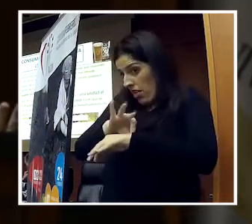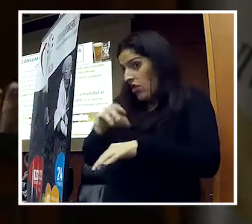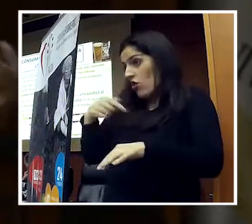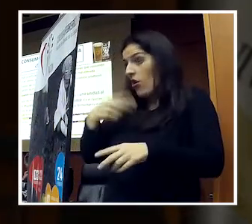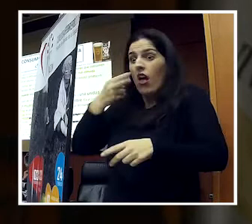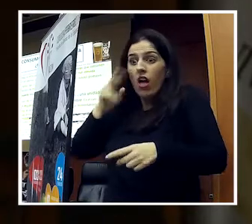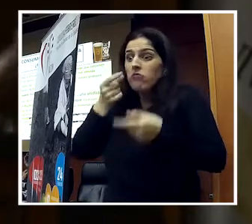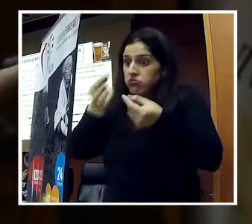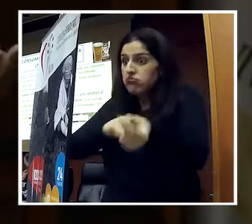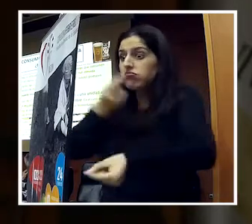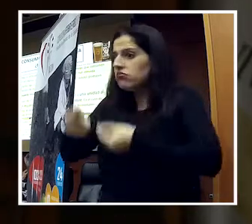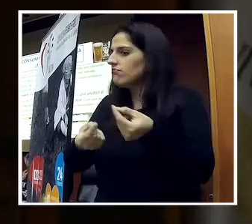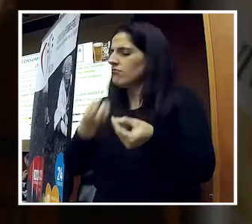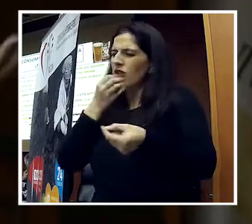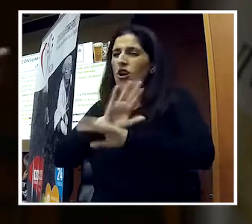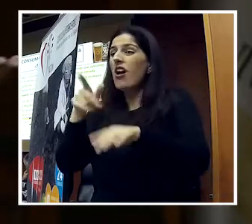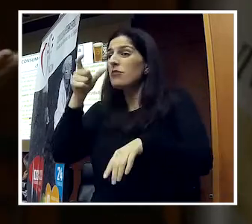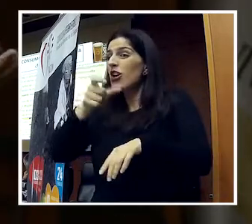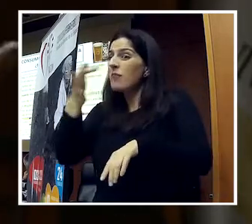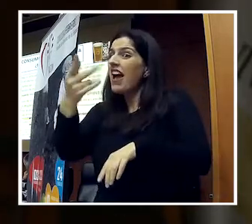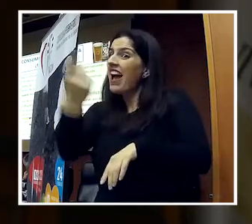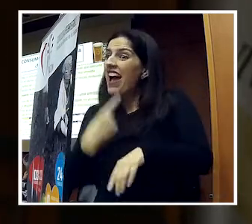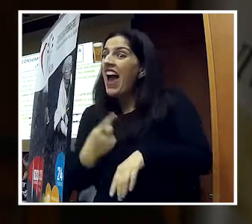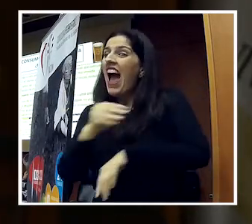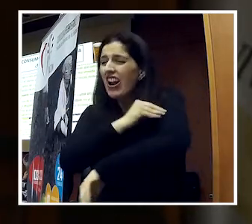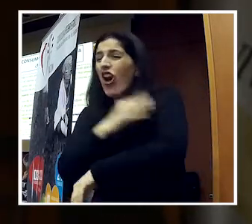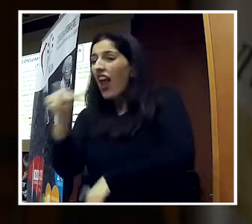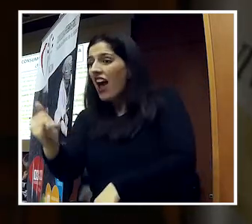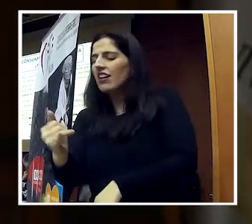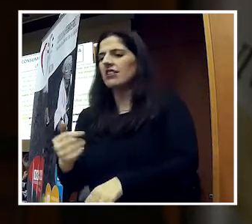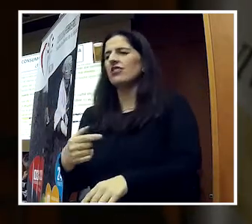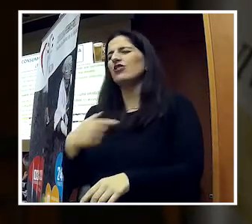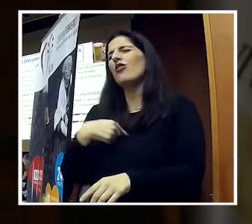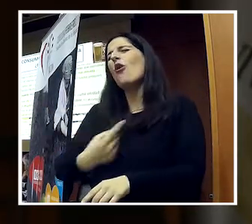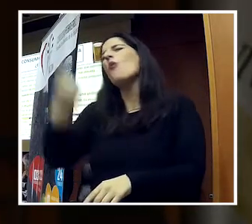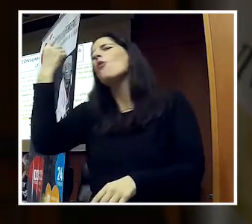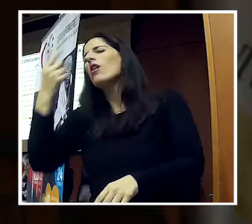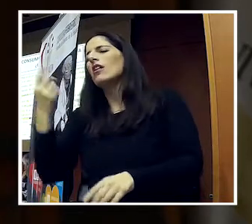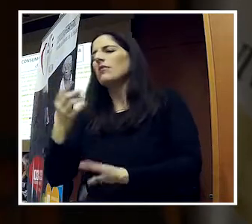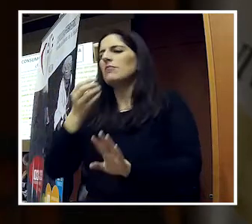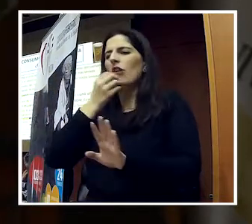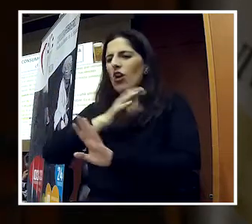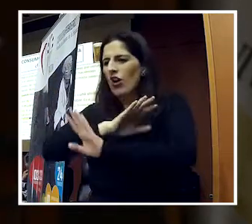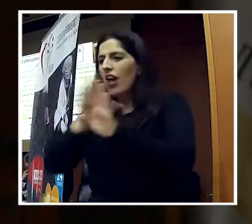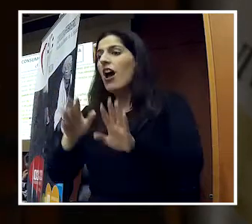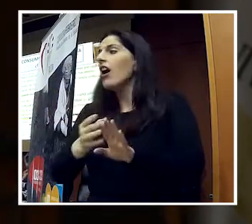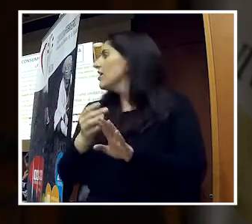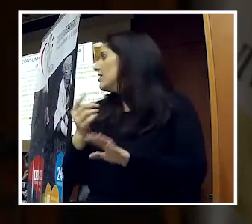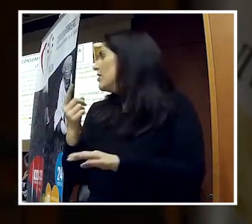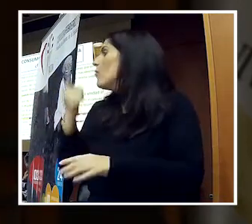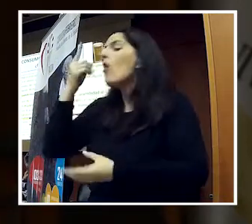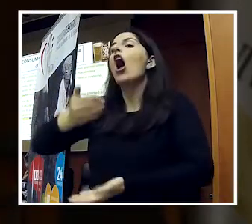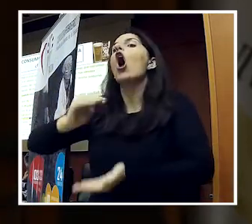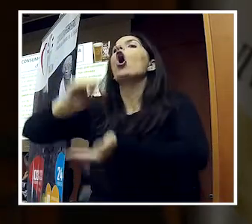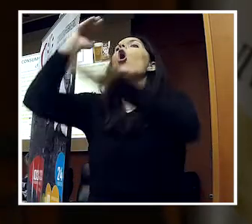paciente toma ya y es un consumidor de alcohol, deberíamos de intentar limitar su consumo a una unidad, que no una copa, como veíamos,